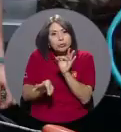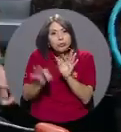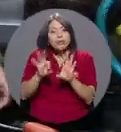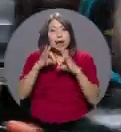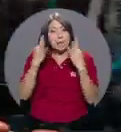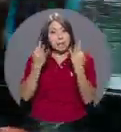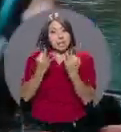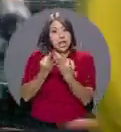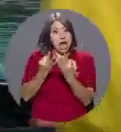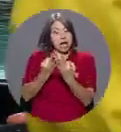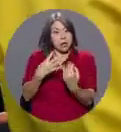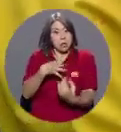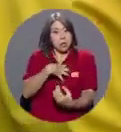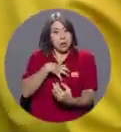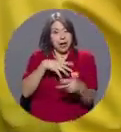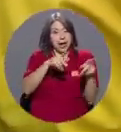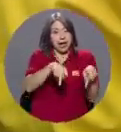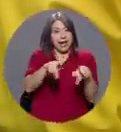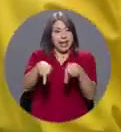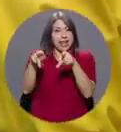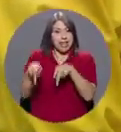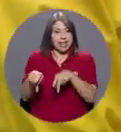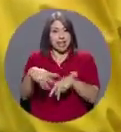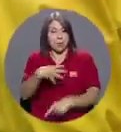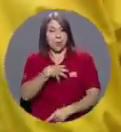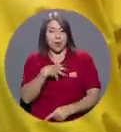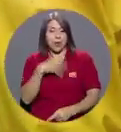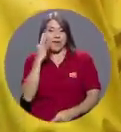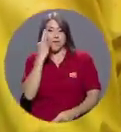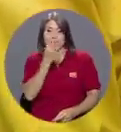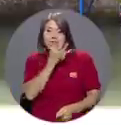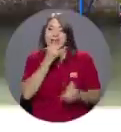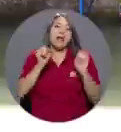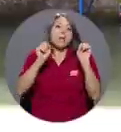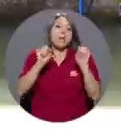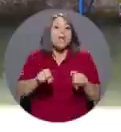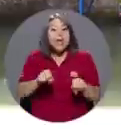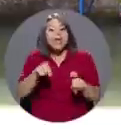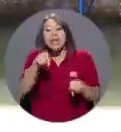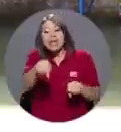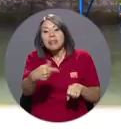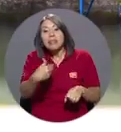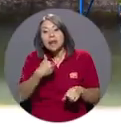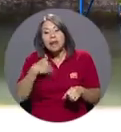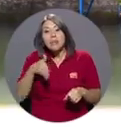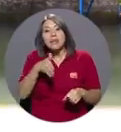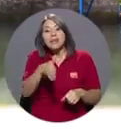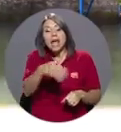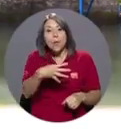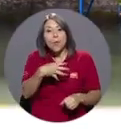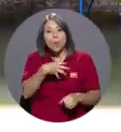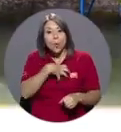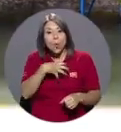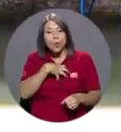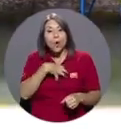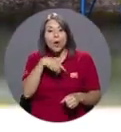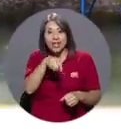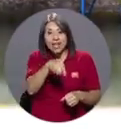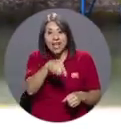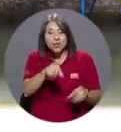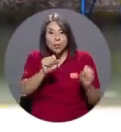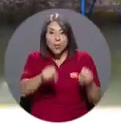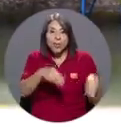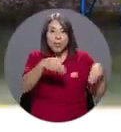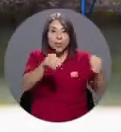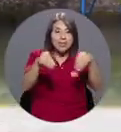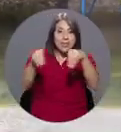familiar, artesanal, la propia gente en las fincas puede producir su pescado y